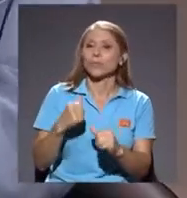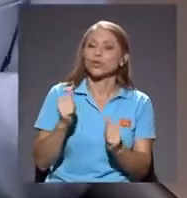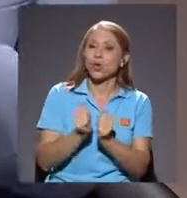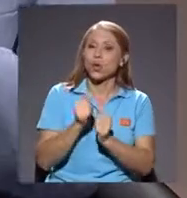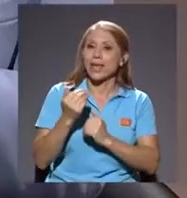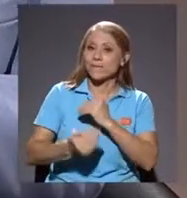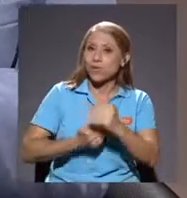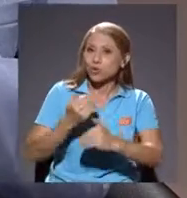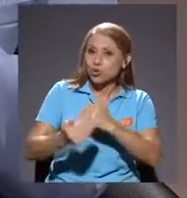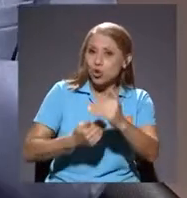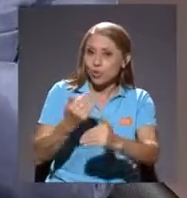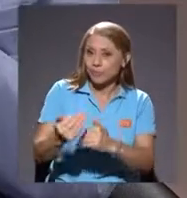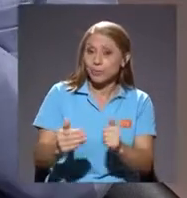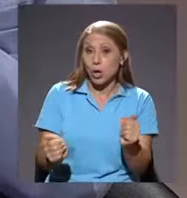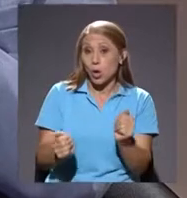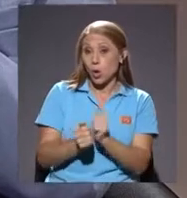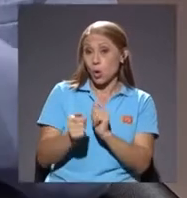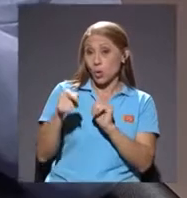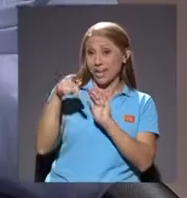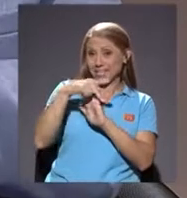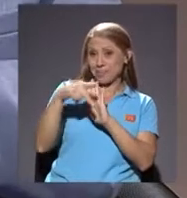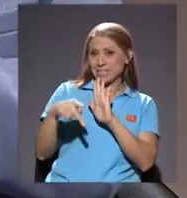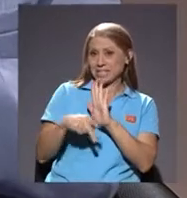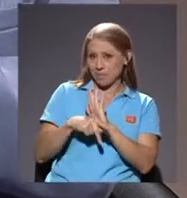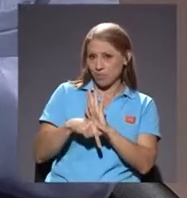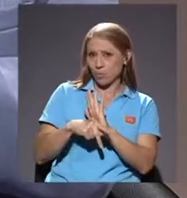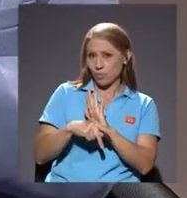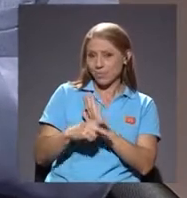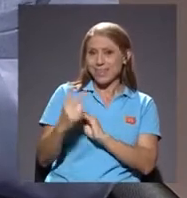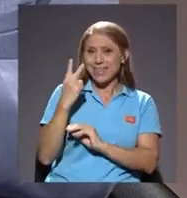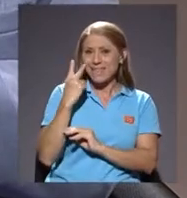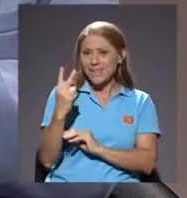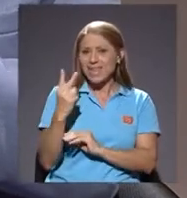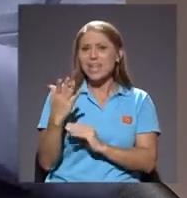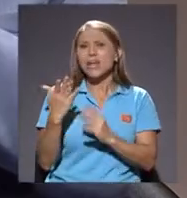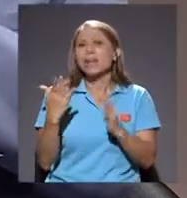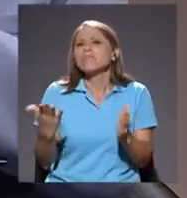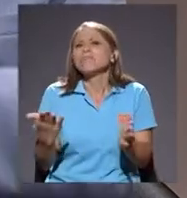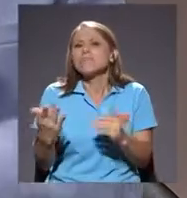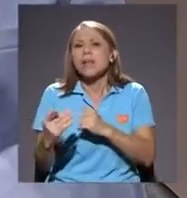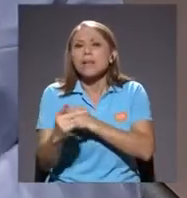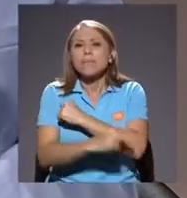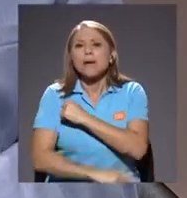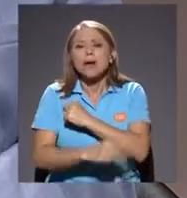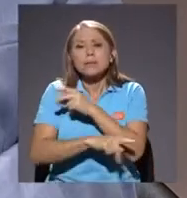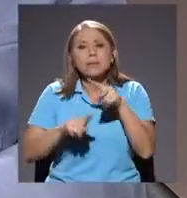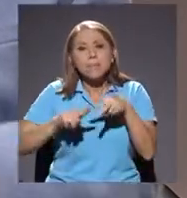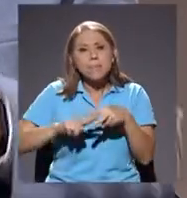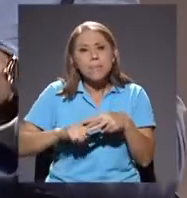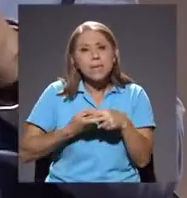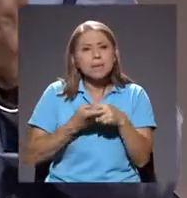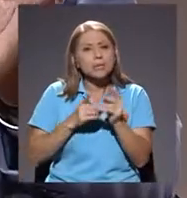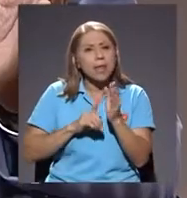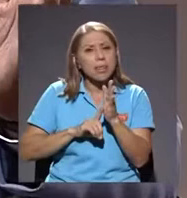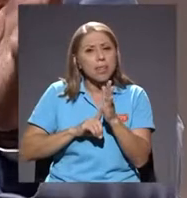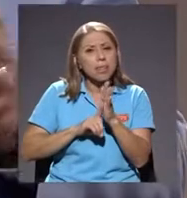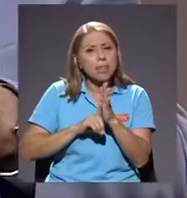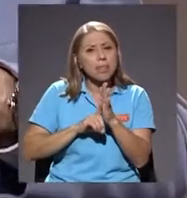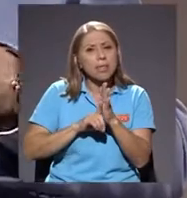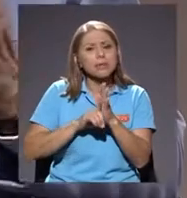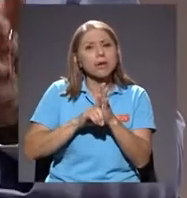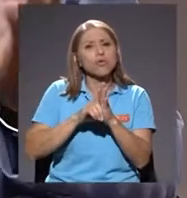partiendo de ese principio de ver como el país empieza a desarrollarse como va cambiando